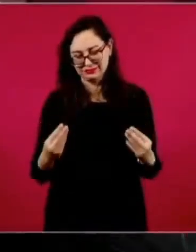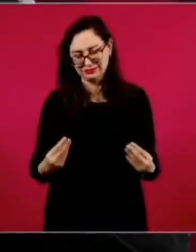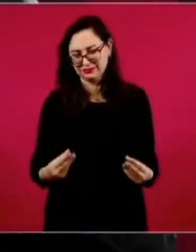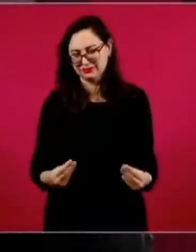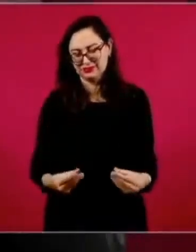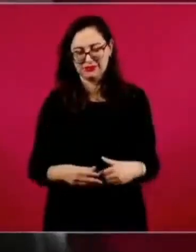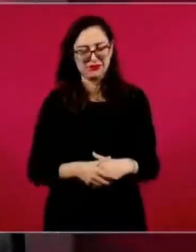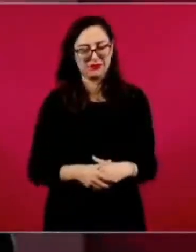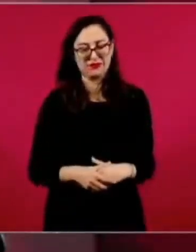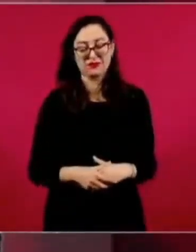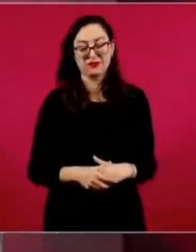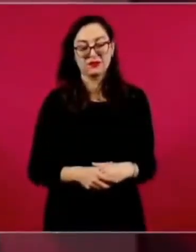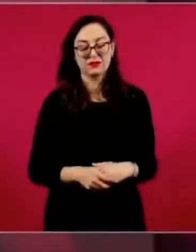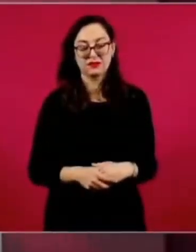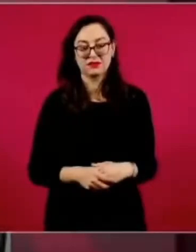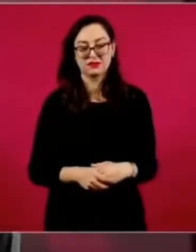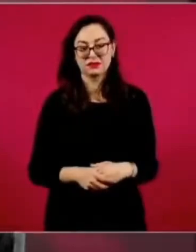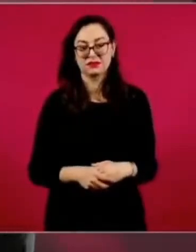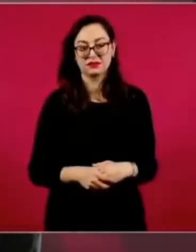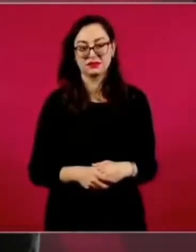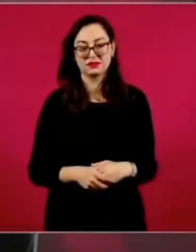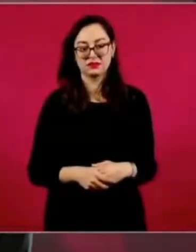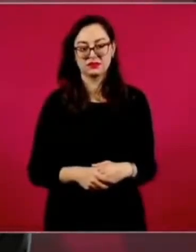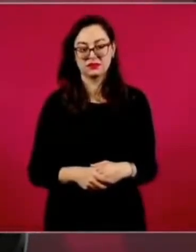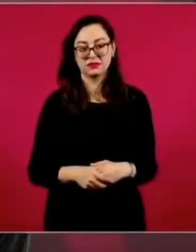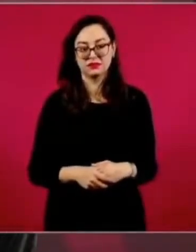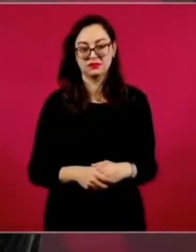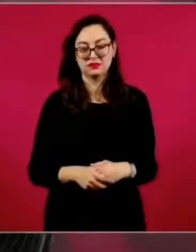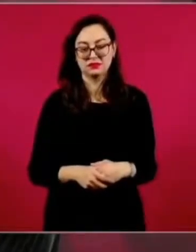cómo se fueron